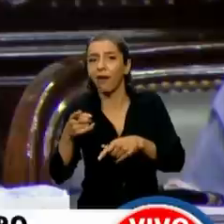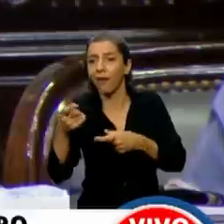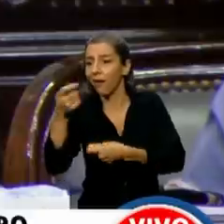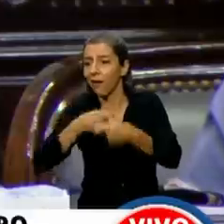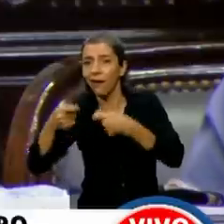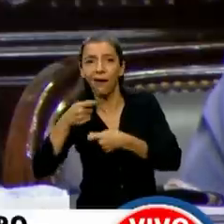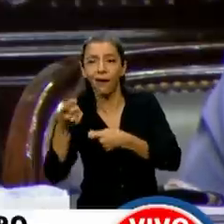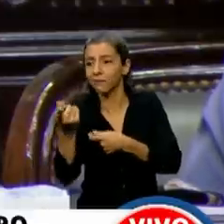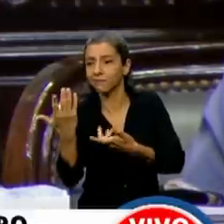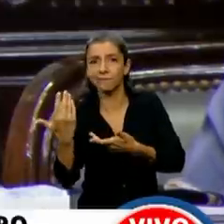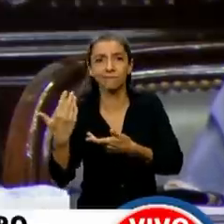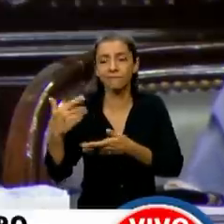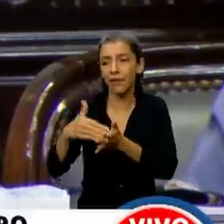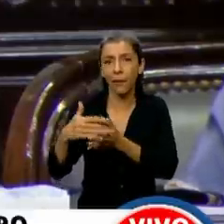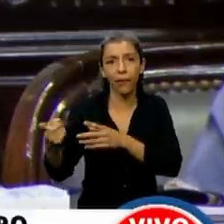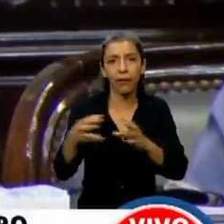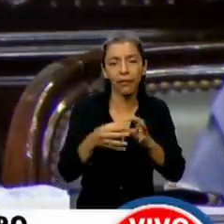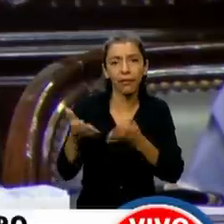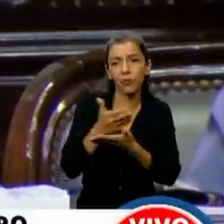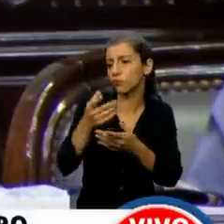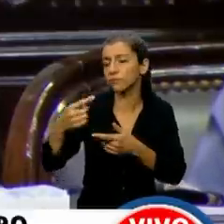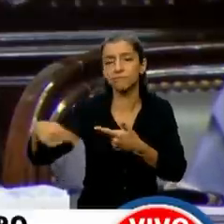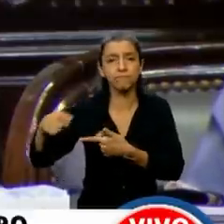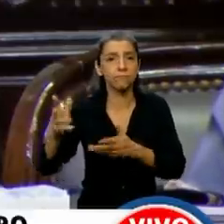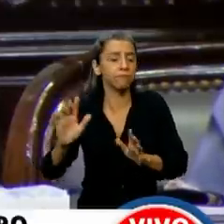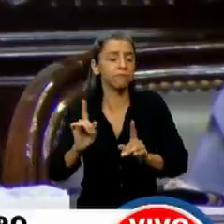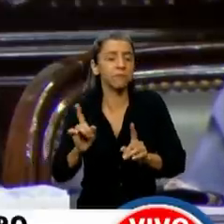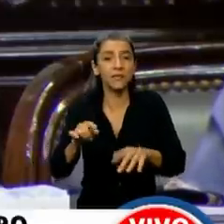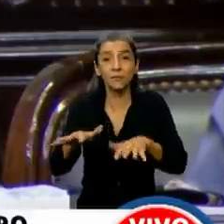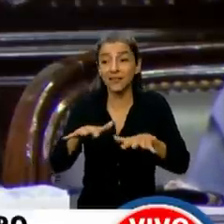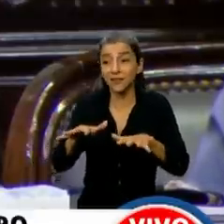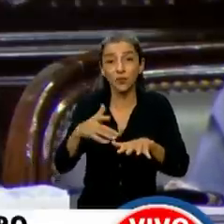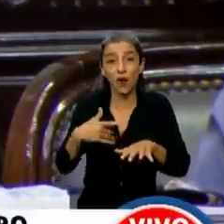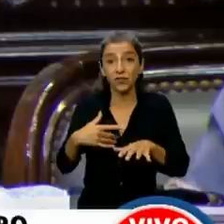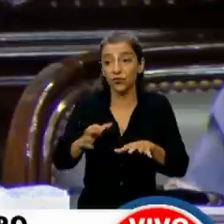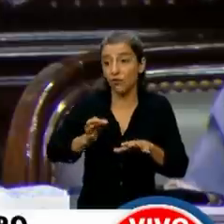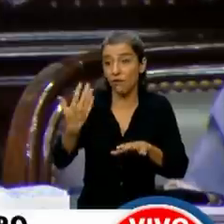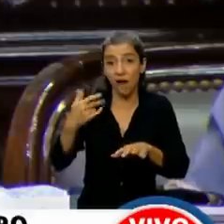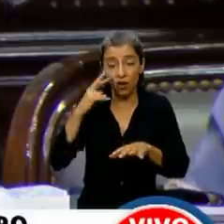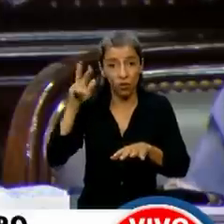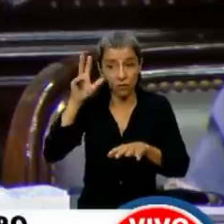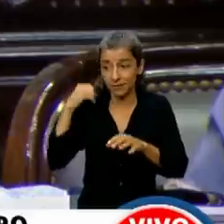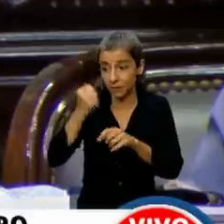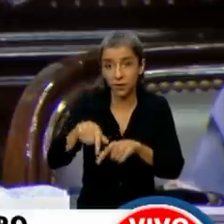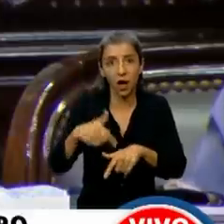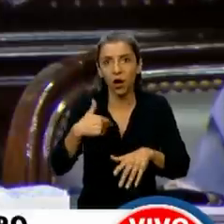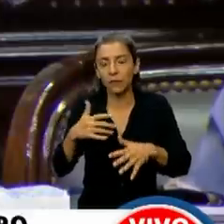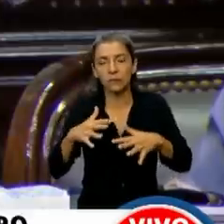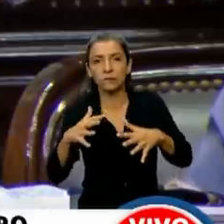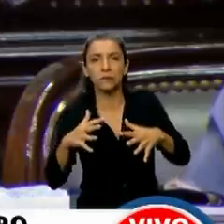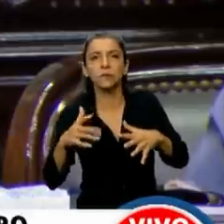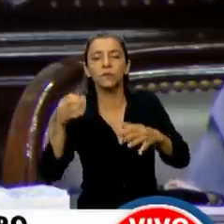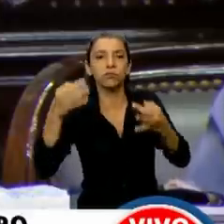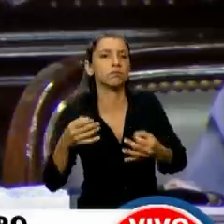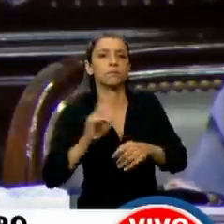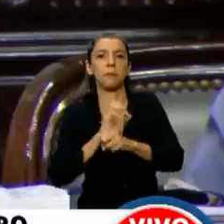las rentas financieras y en esas condiciones nos tomó la pandemia lo explicó claramente el ministro guzmán que es